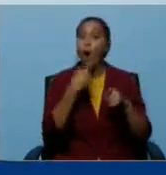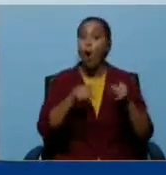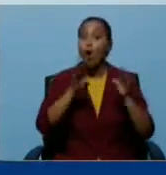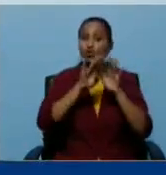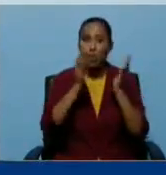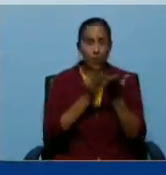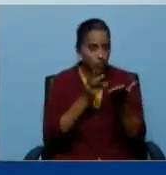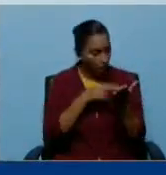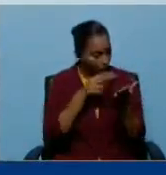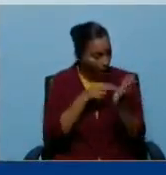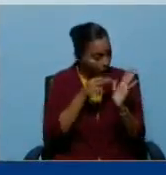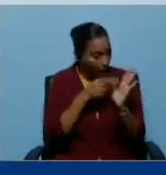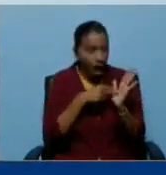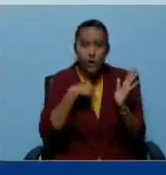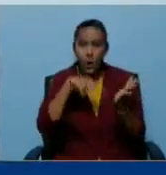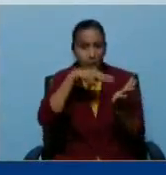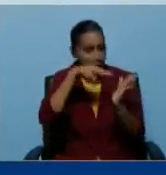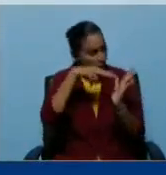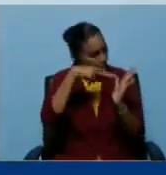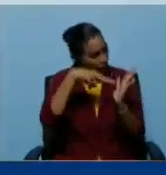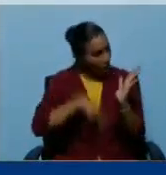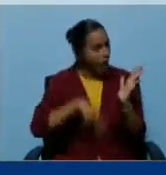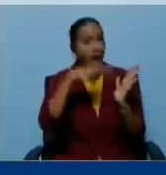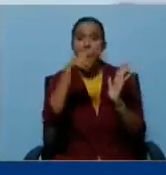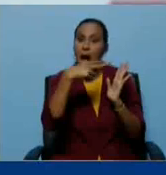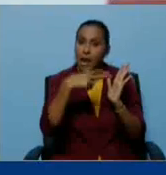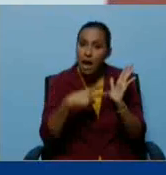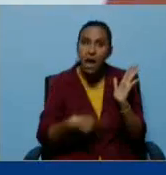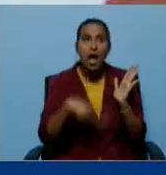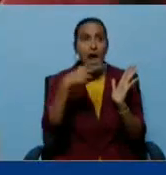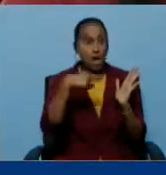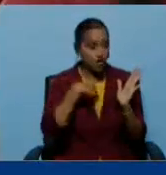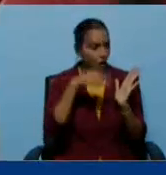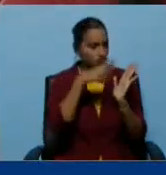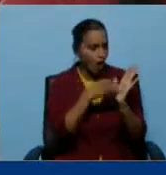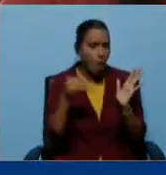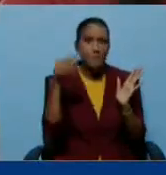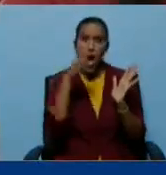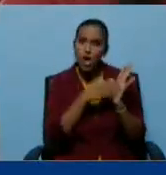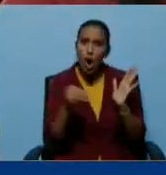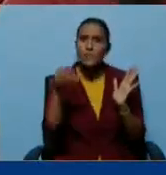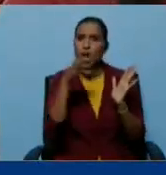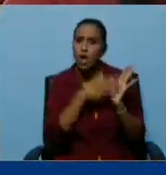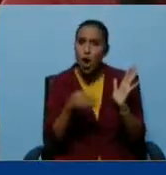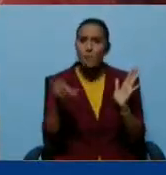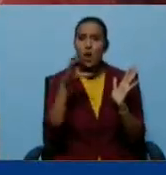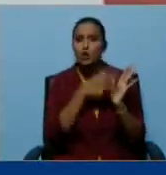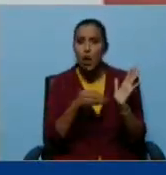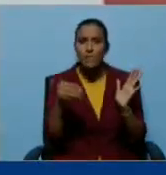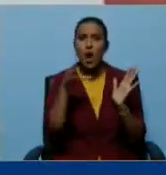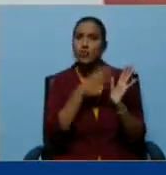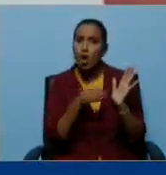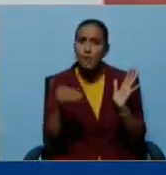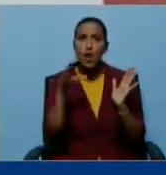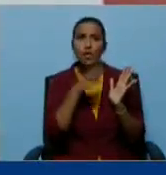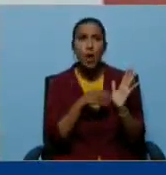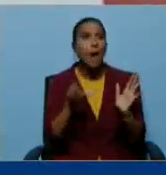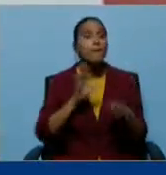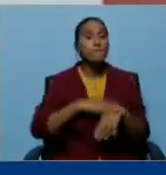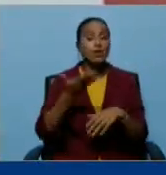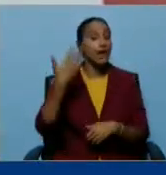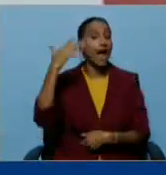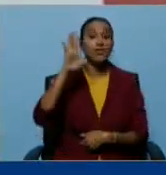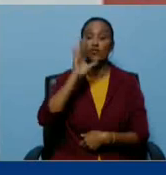lo leí. ¿Te acuerdas, Piñate? Y le sacaba fotocopia. Pues no teníamos capacidad de impresión para